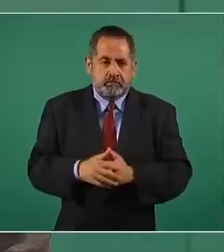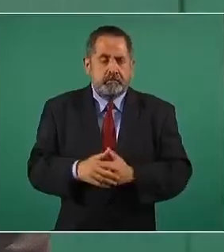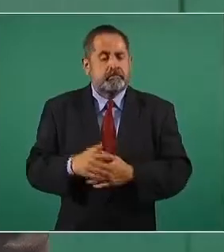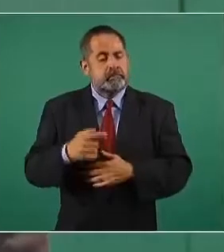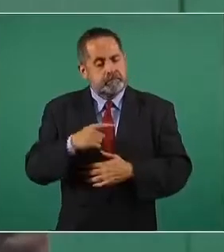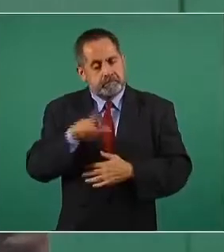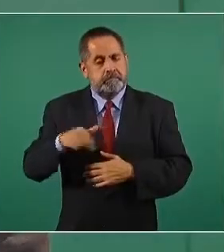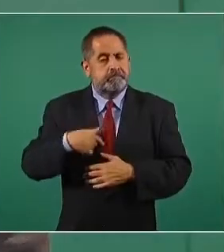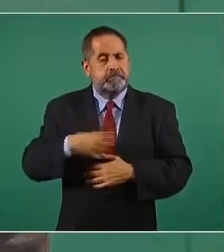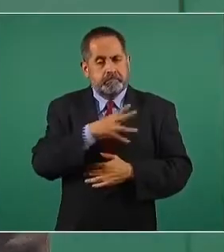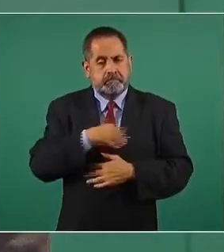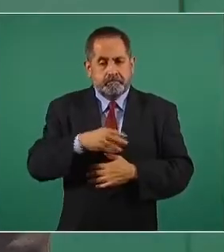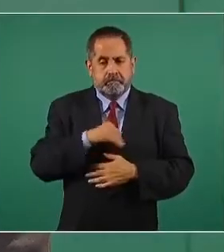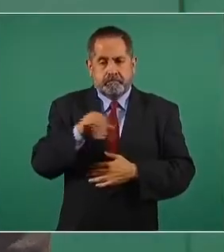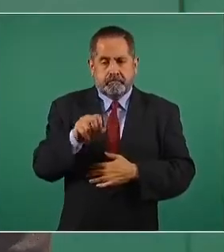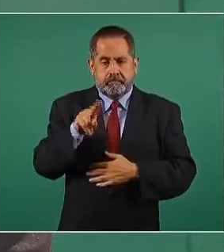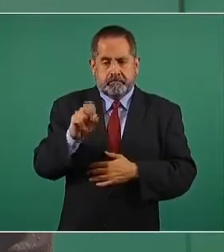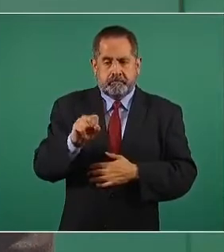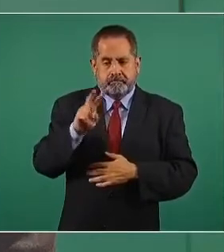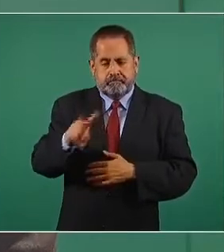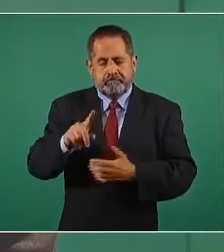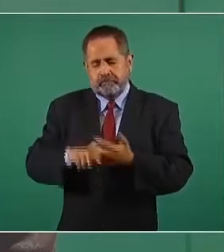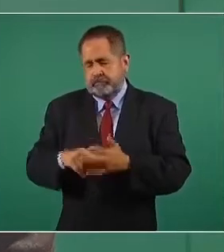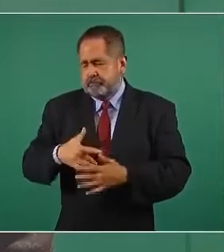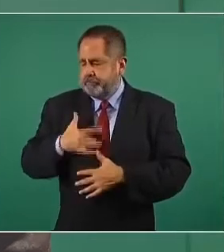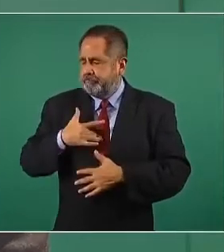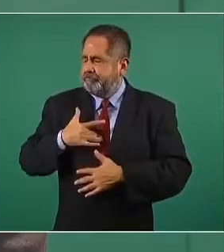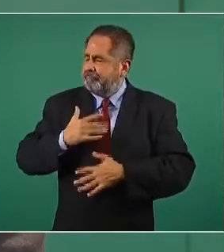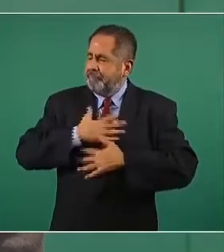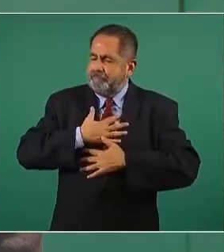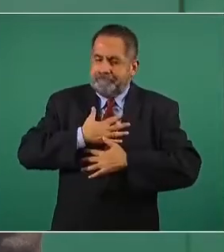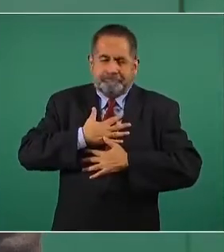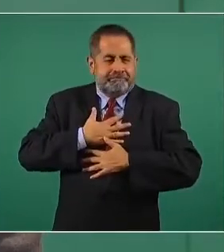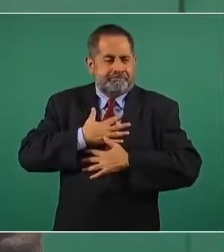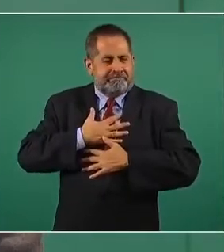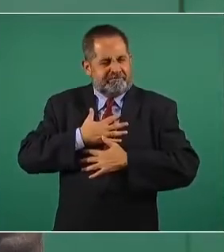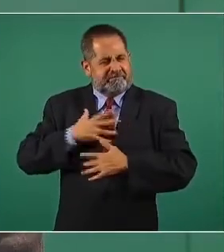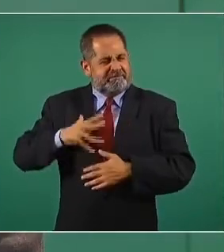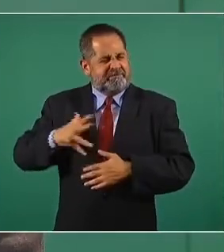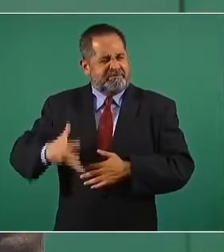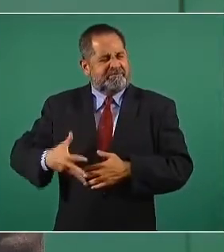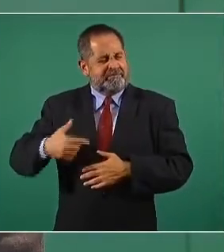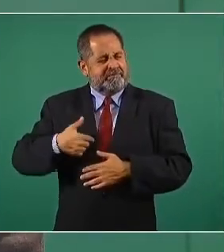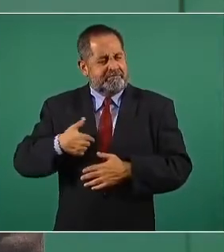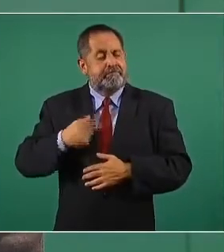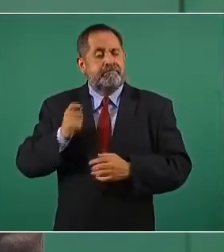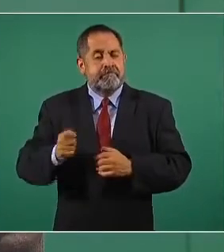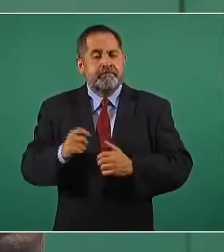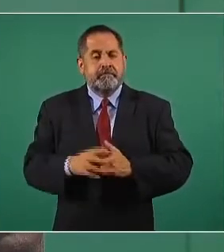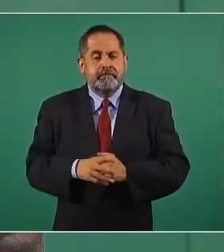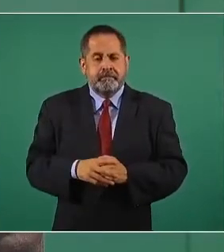Jesús, tengo esa dicha enorme de que,